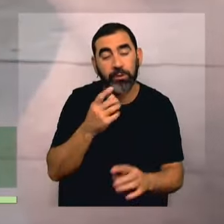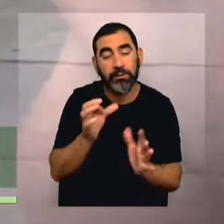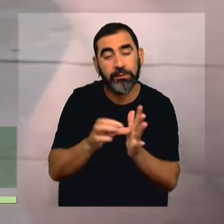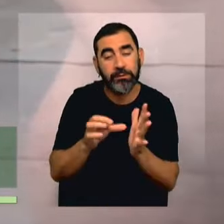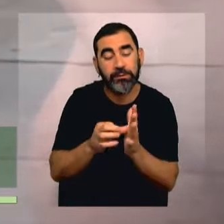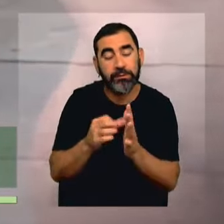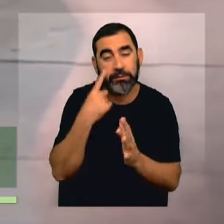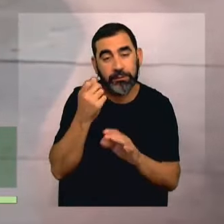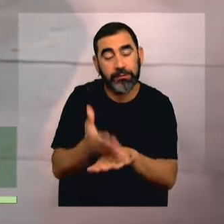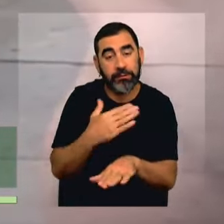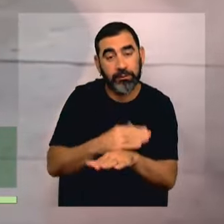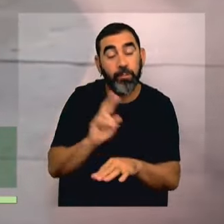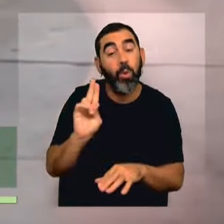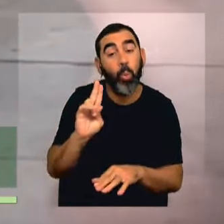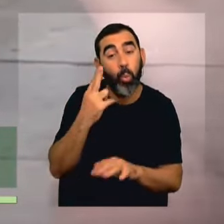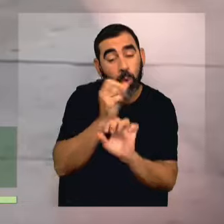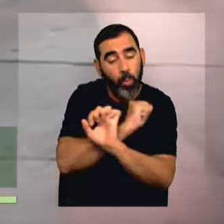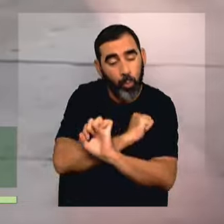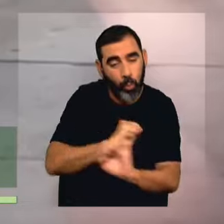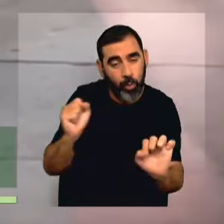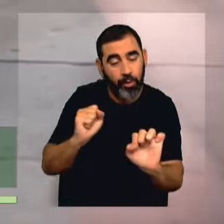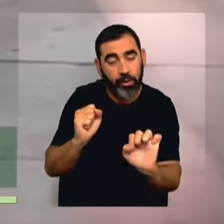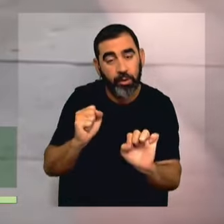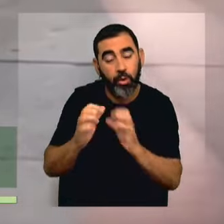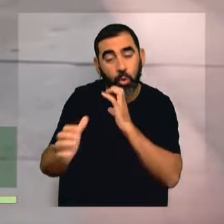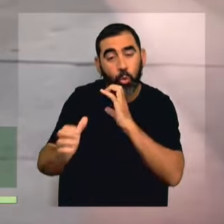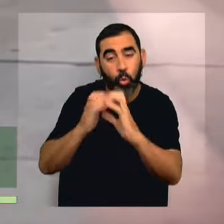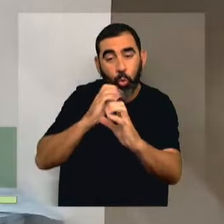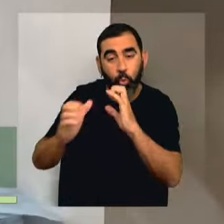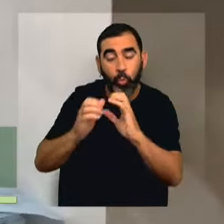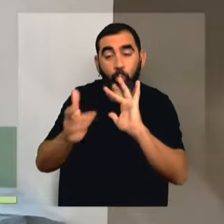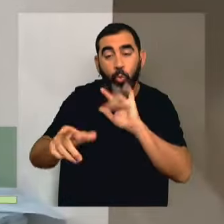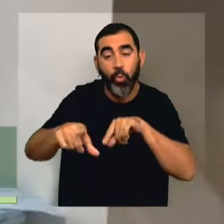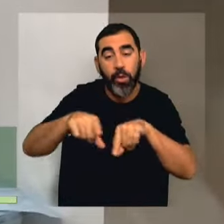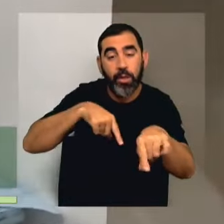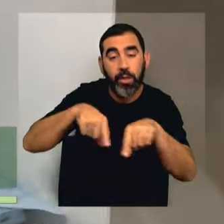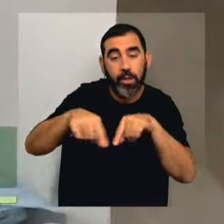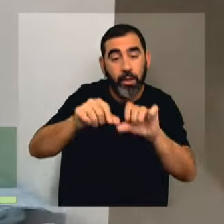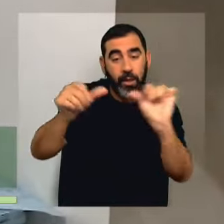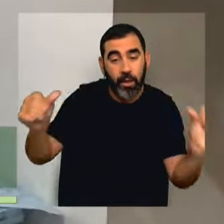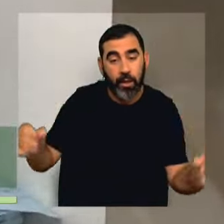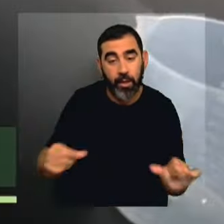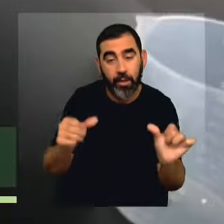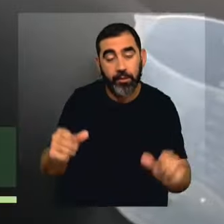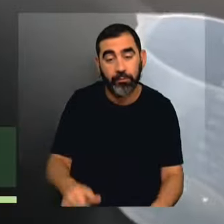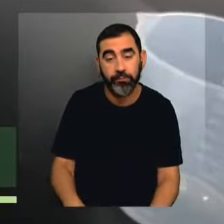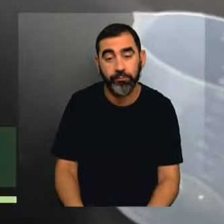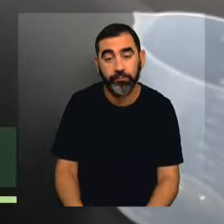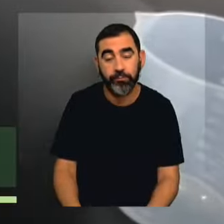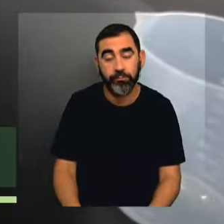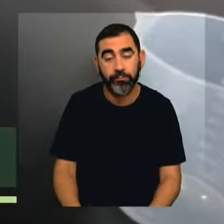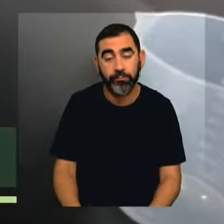decir es que Uruguay también puede empezar a comunicar y coordinar acciones podría ser muy bueno hablar con